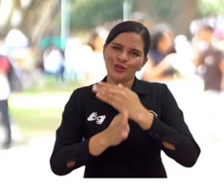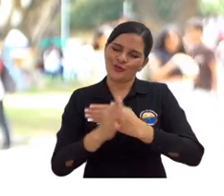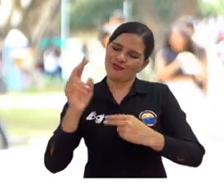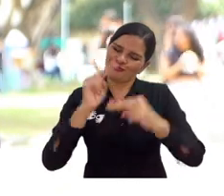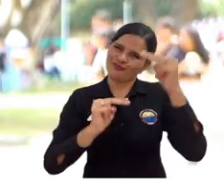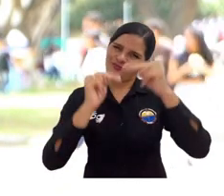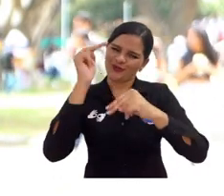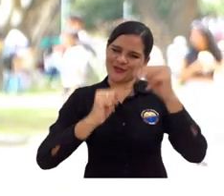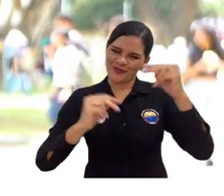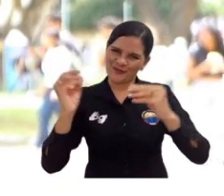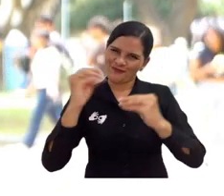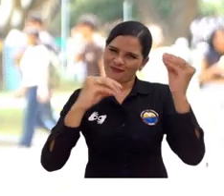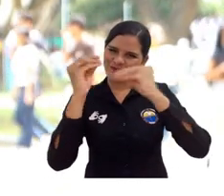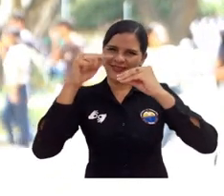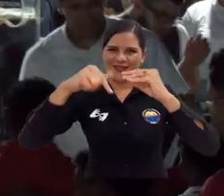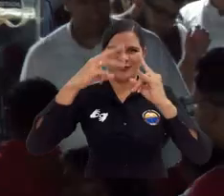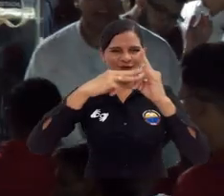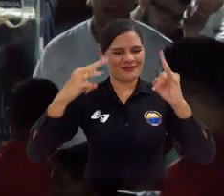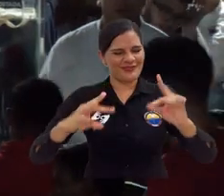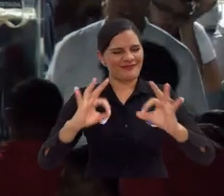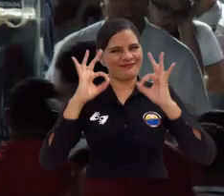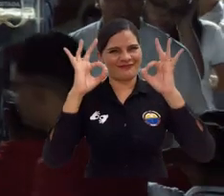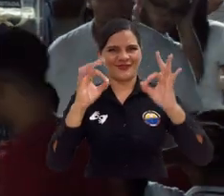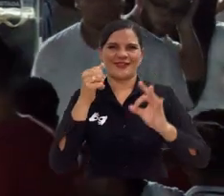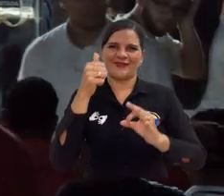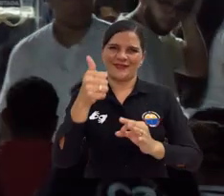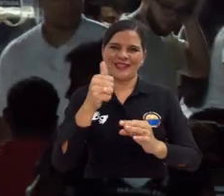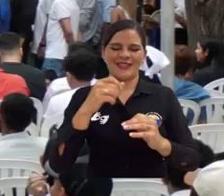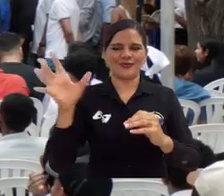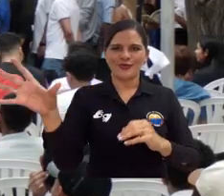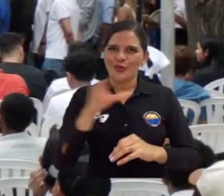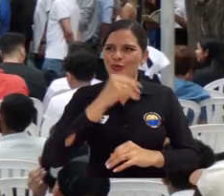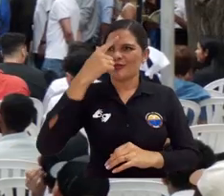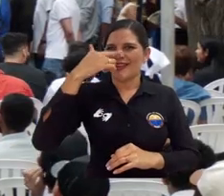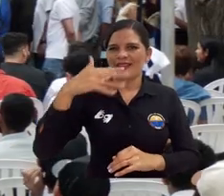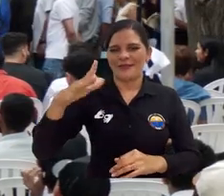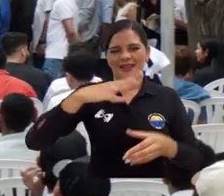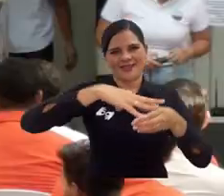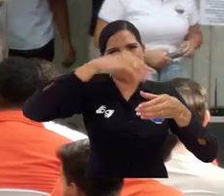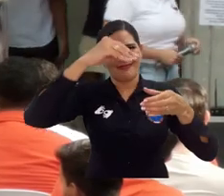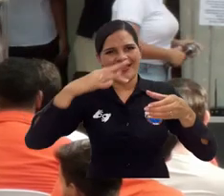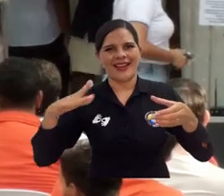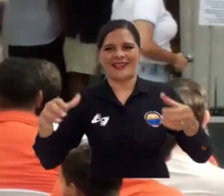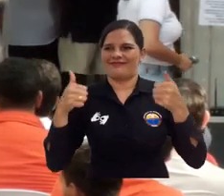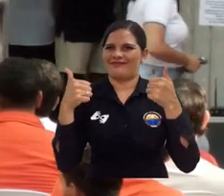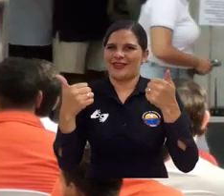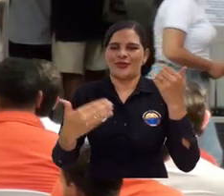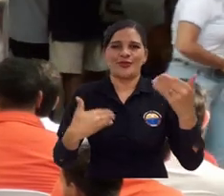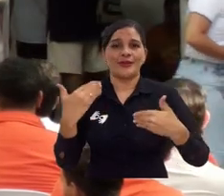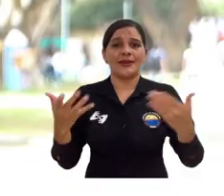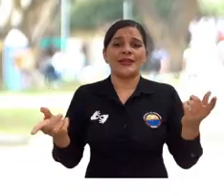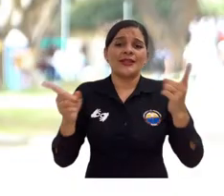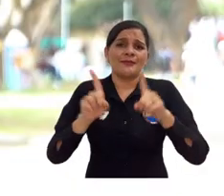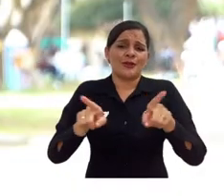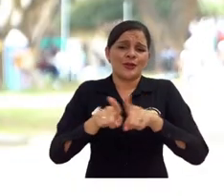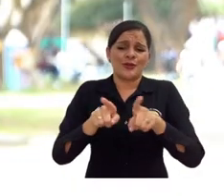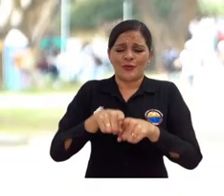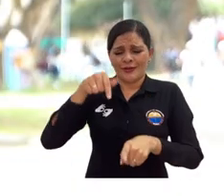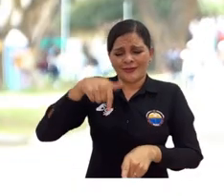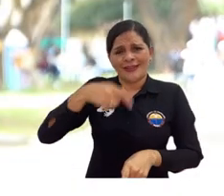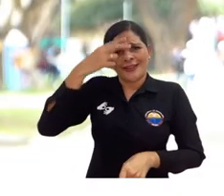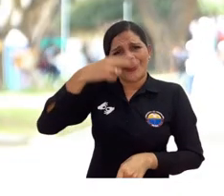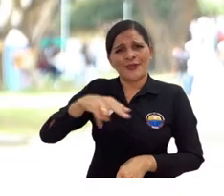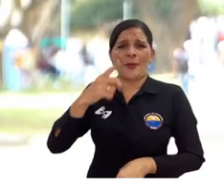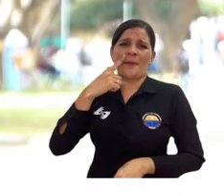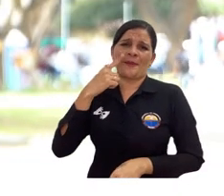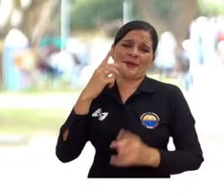todo, necesitamos seguir construyendo la universidad que realmente queremos como samarios, como magdalenenses, pero